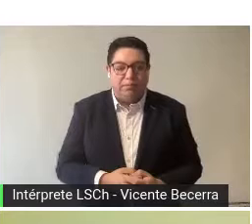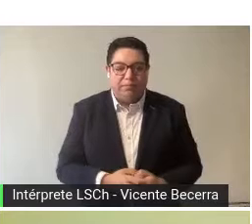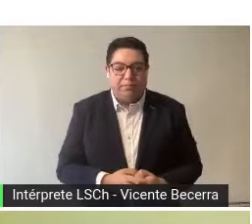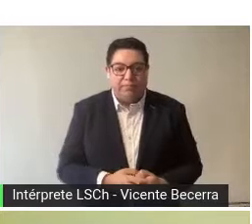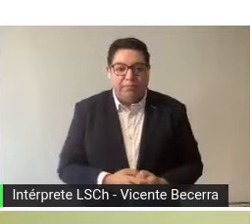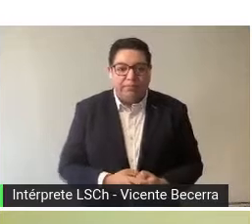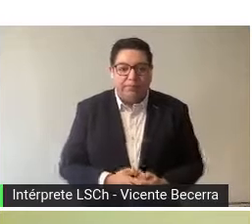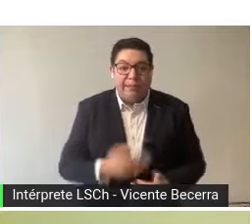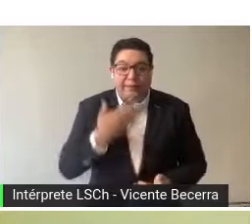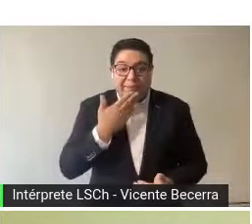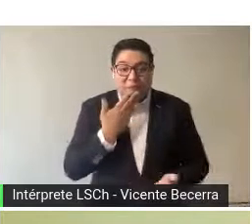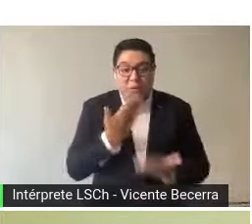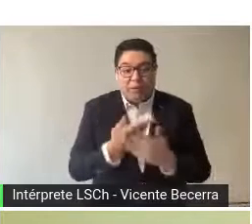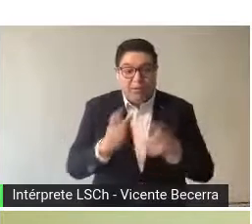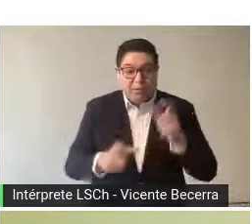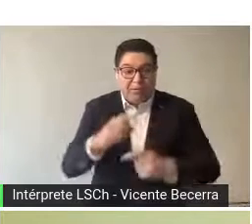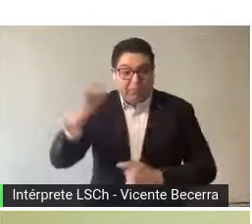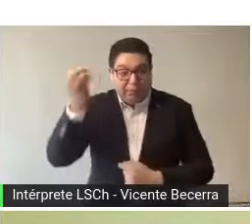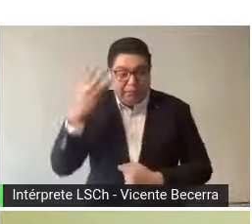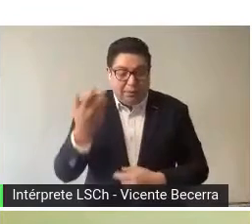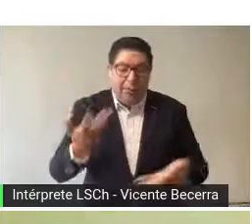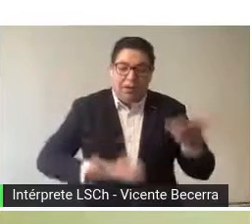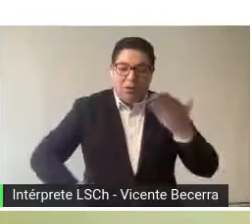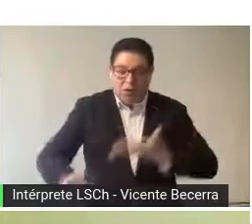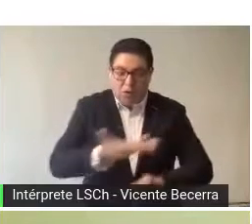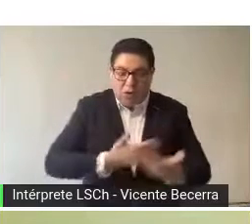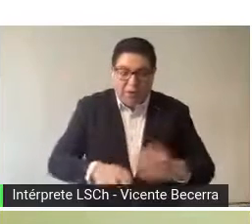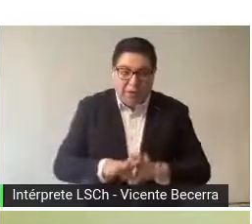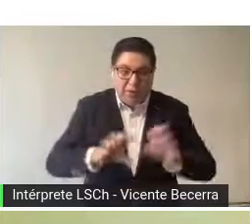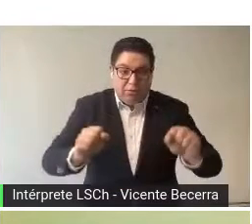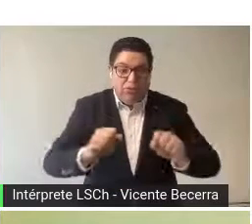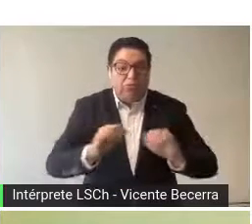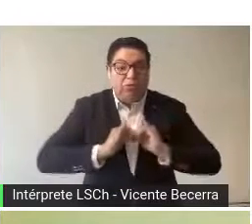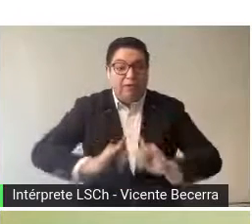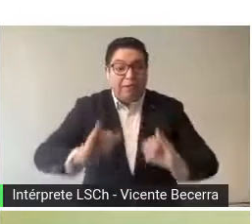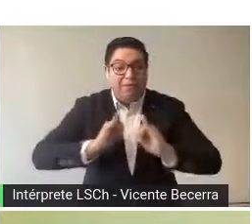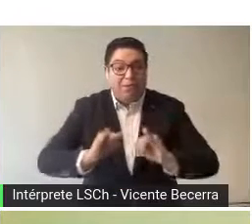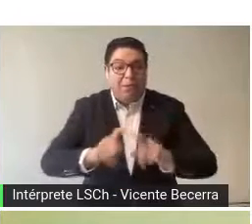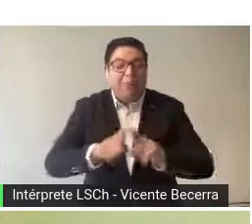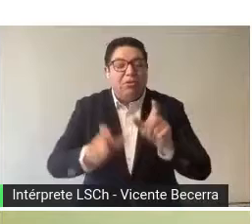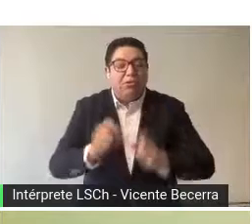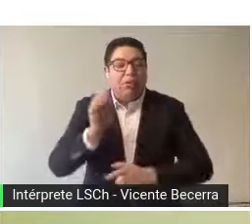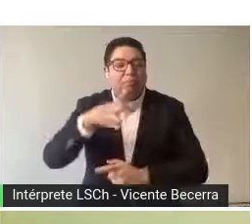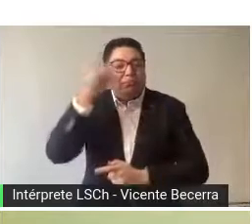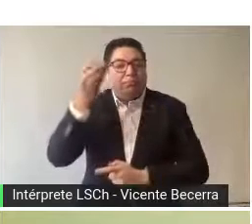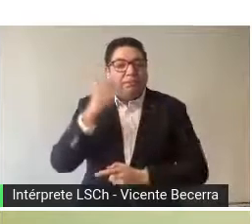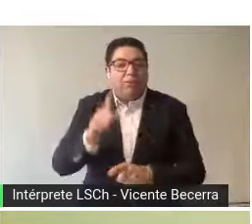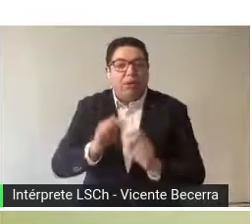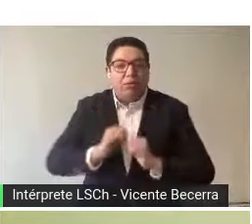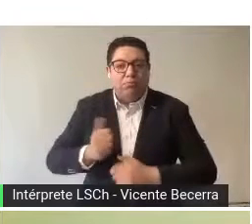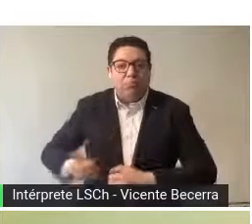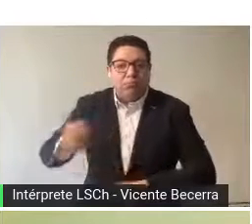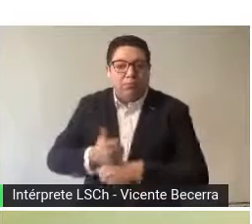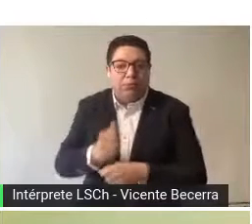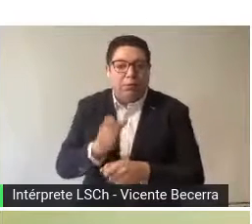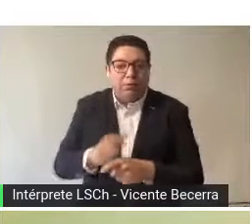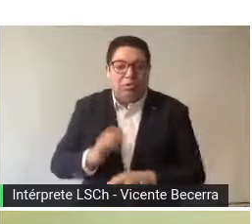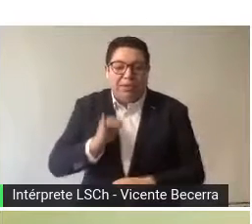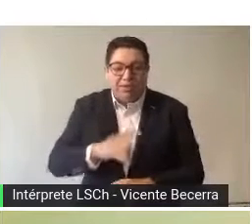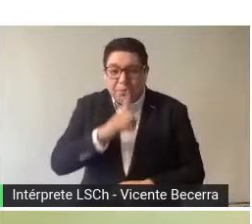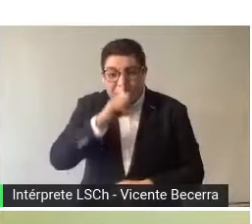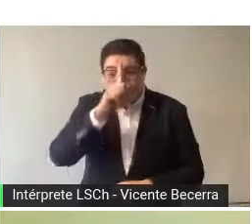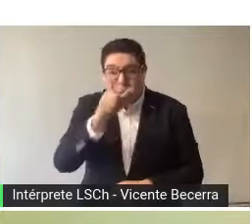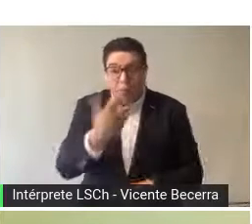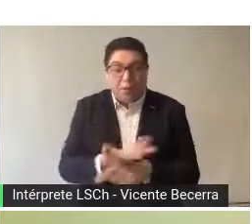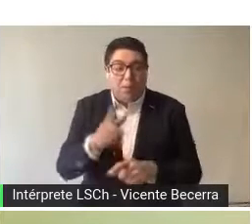al aprender, colaborar e informarse, y al ayudar al otro siempre, en la ayuda